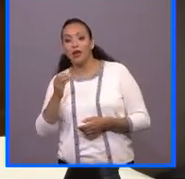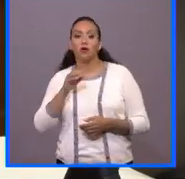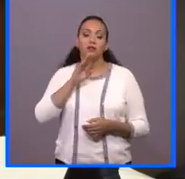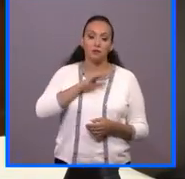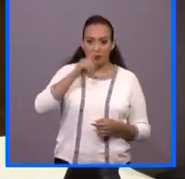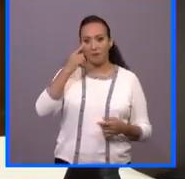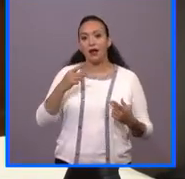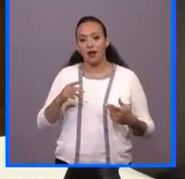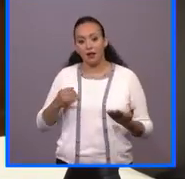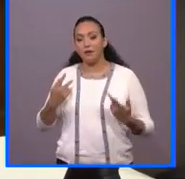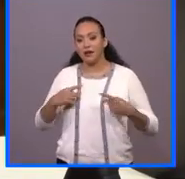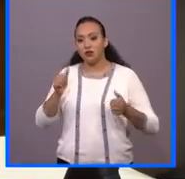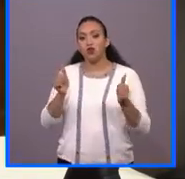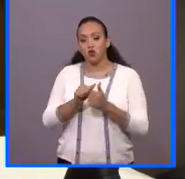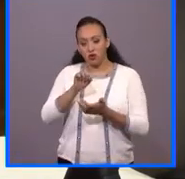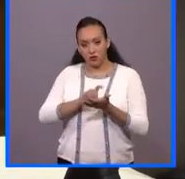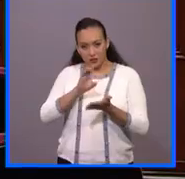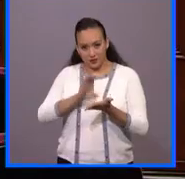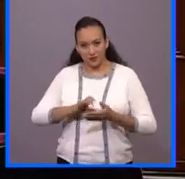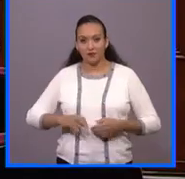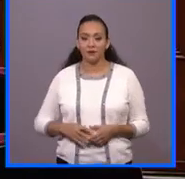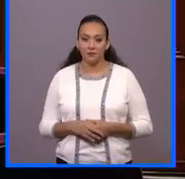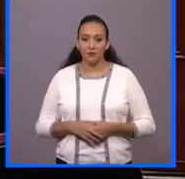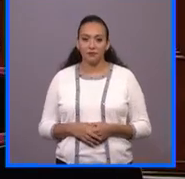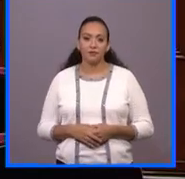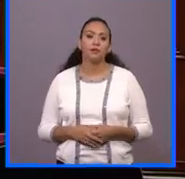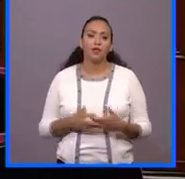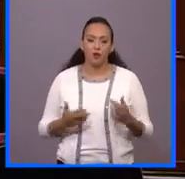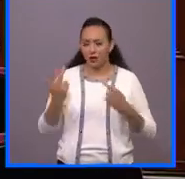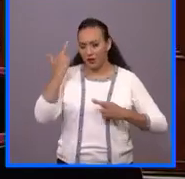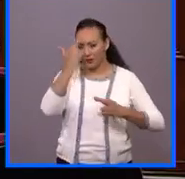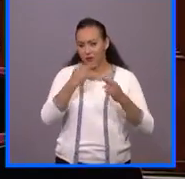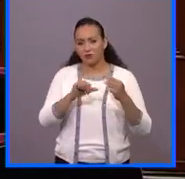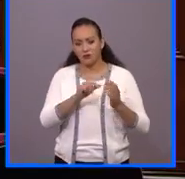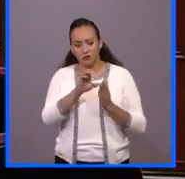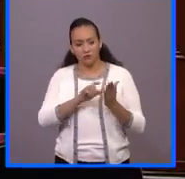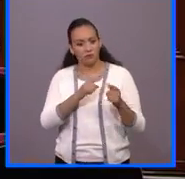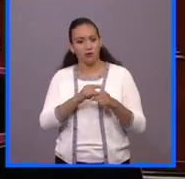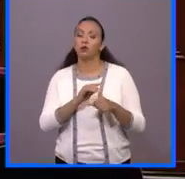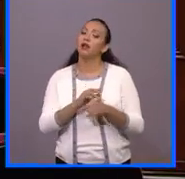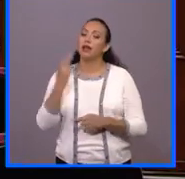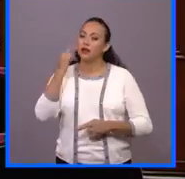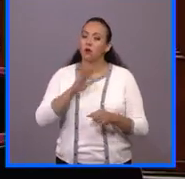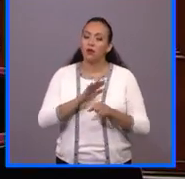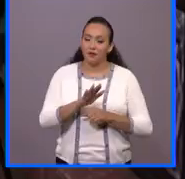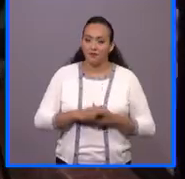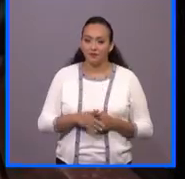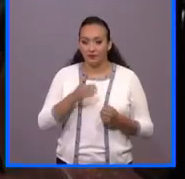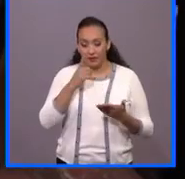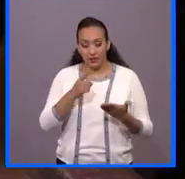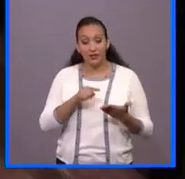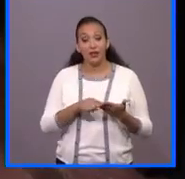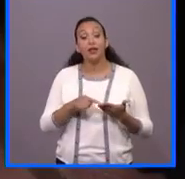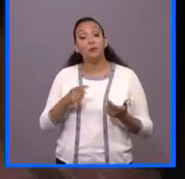para las personas con discapacidad. Al resolver una acción de inconstitucionalidad, el Pleno invalidó el requisito